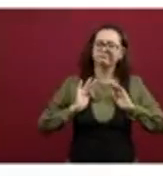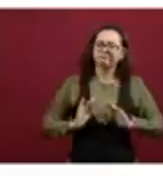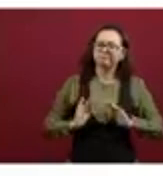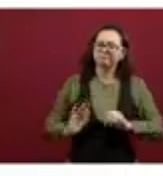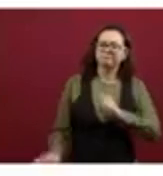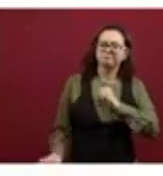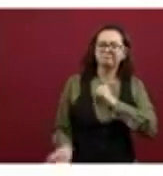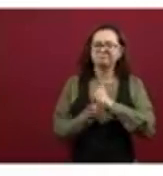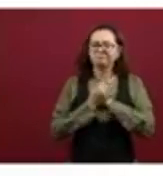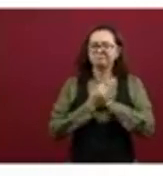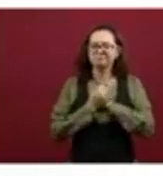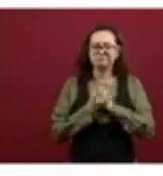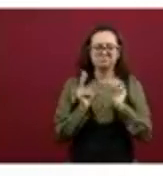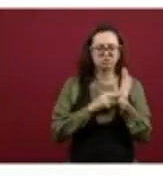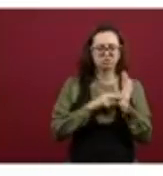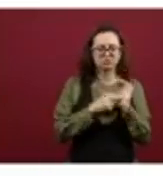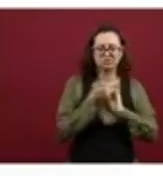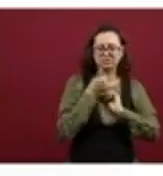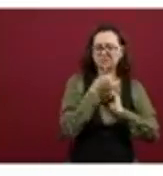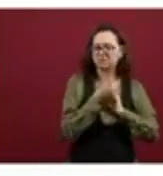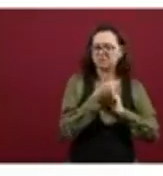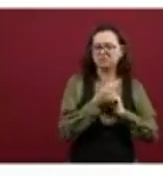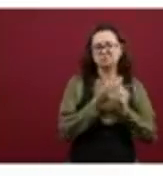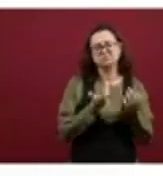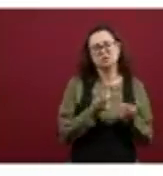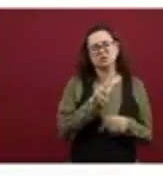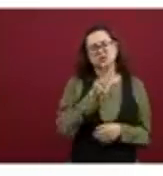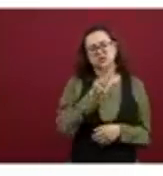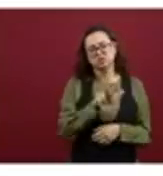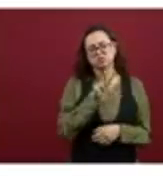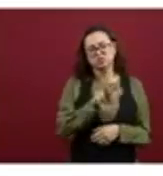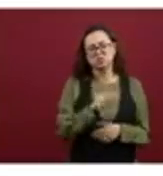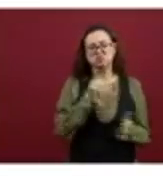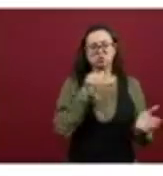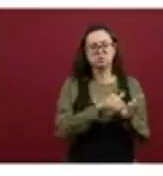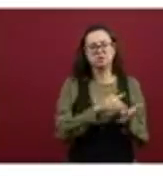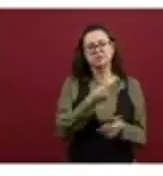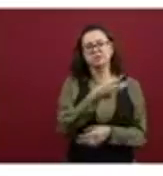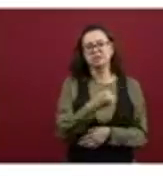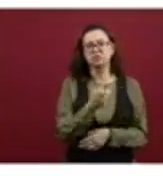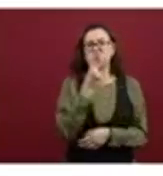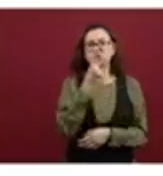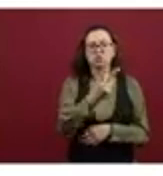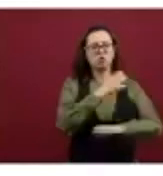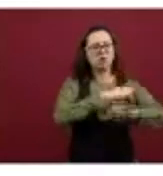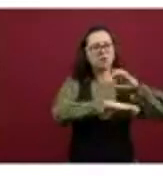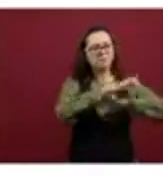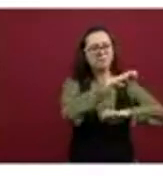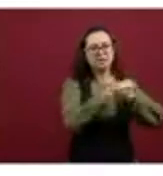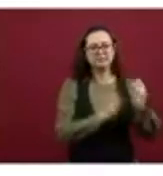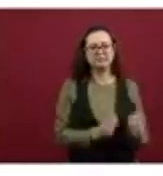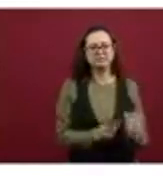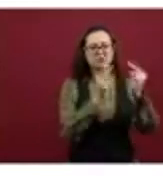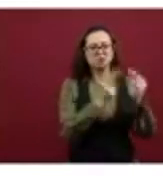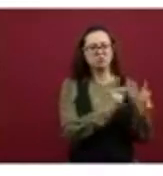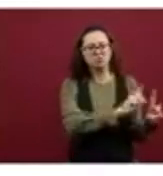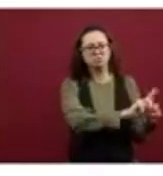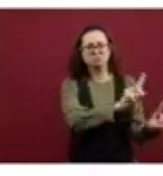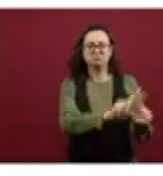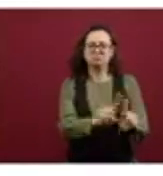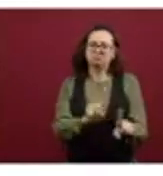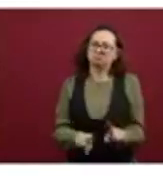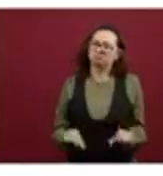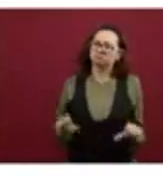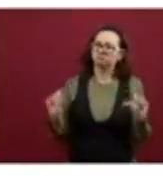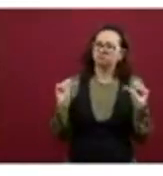de 2006, son 18.302 contribuyentes, en tanto que al 2013